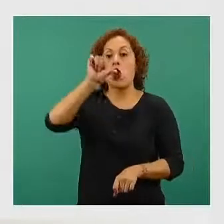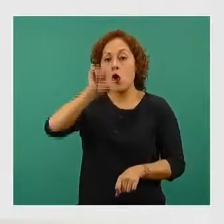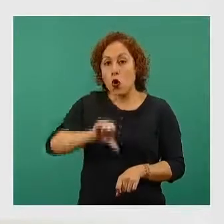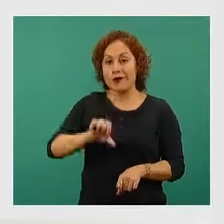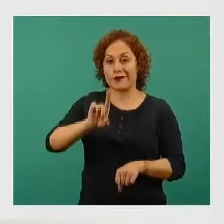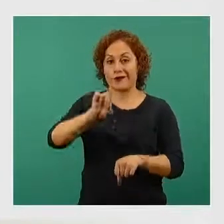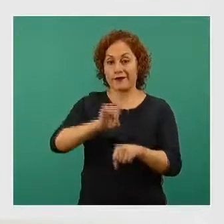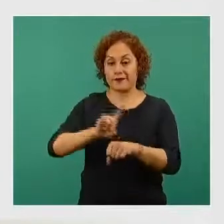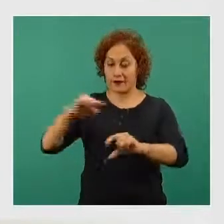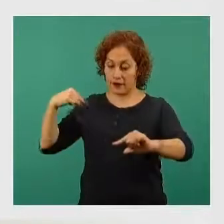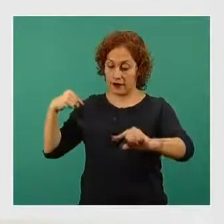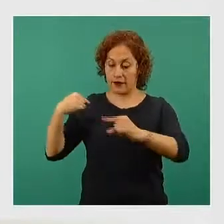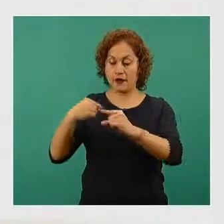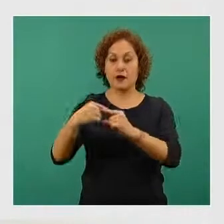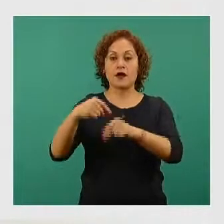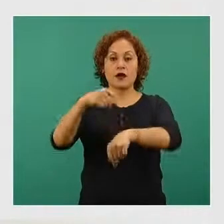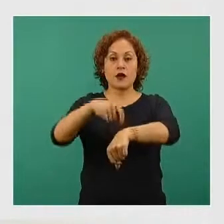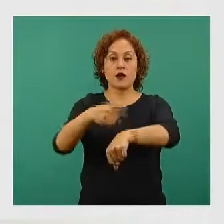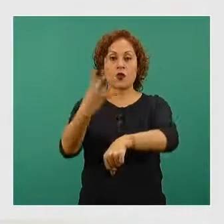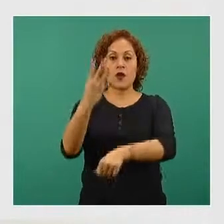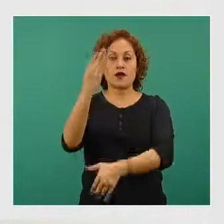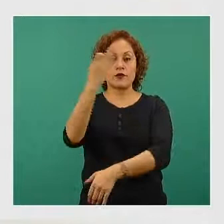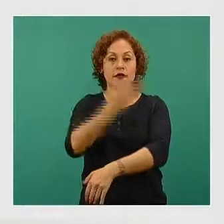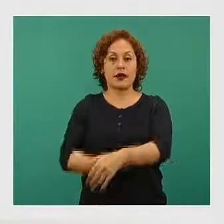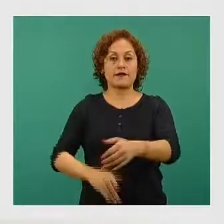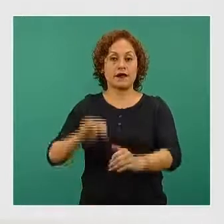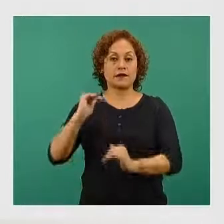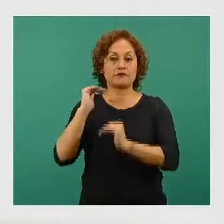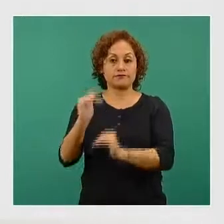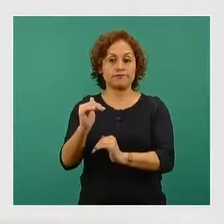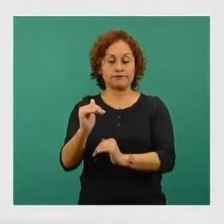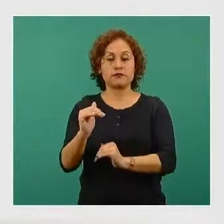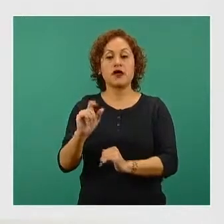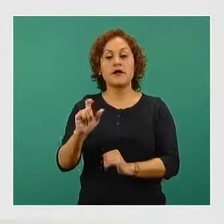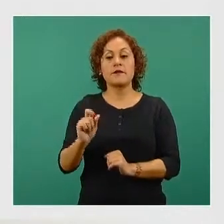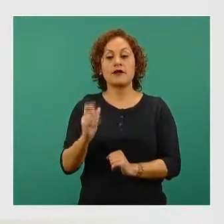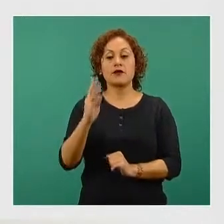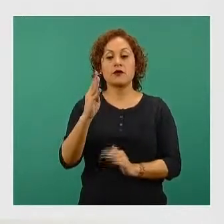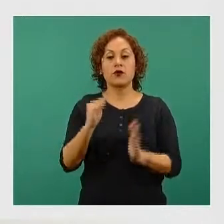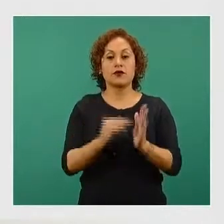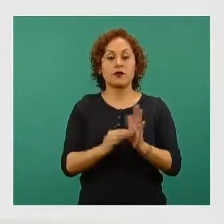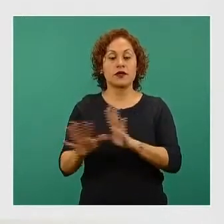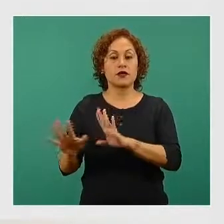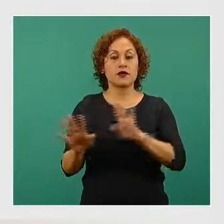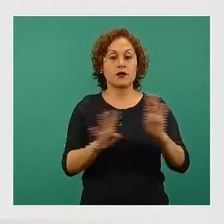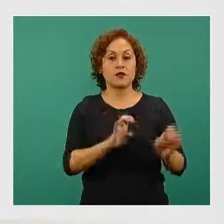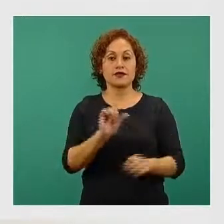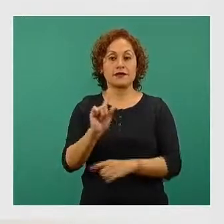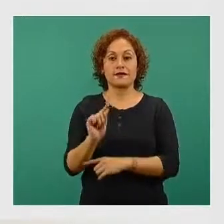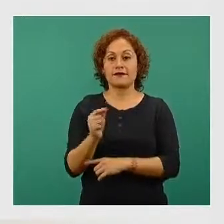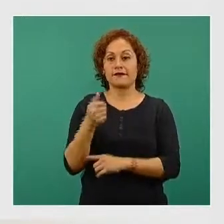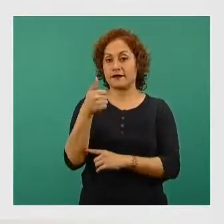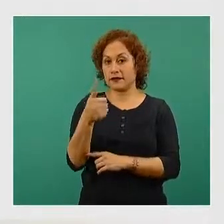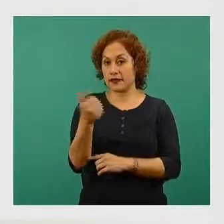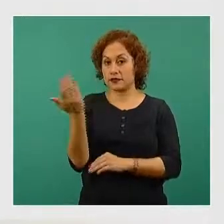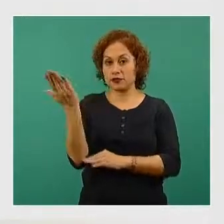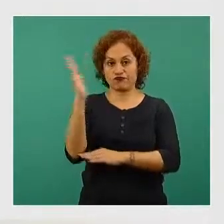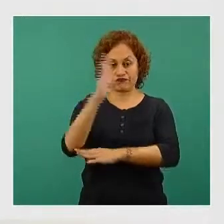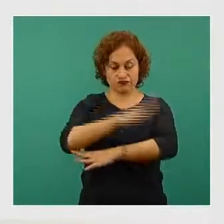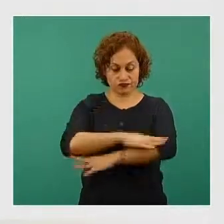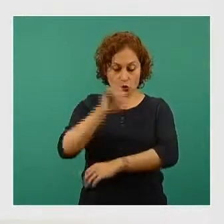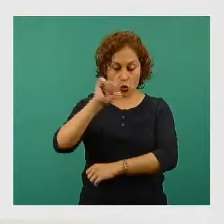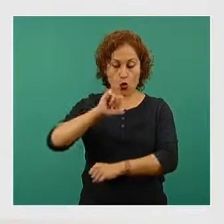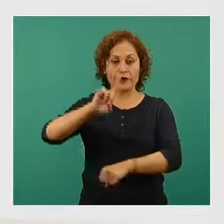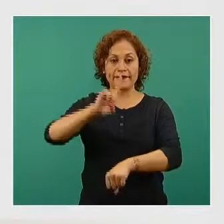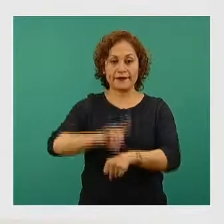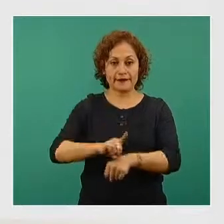hasta el corte de las 4 de la tarde, 24.976, y en las gráficas